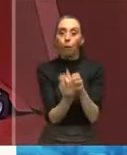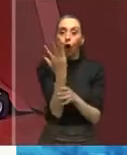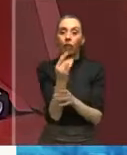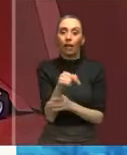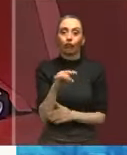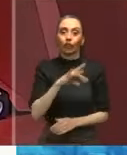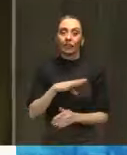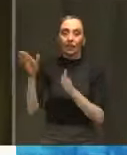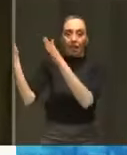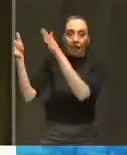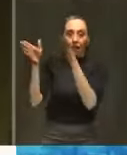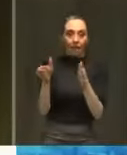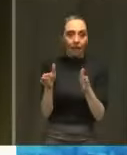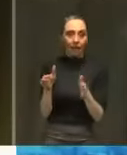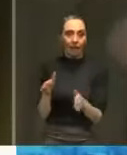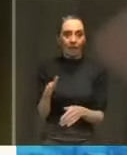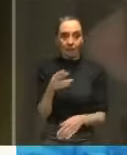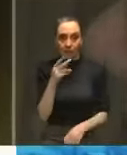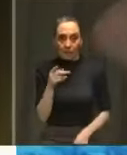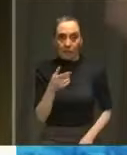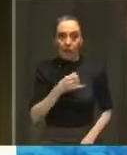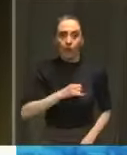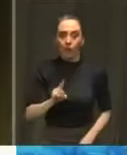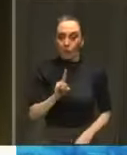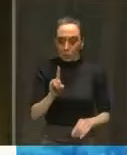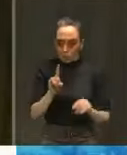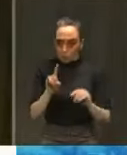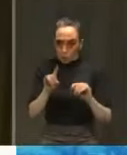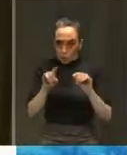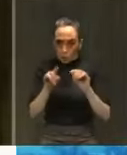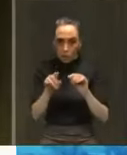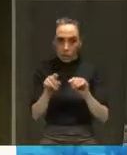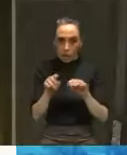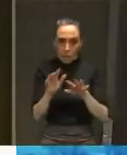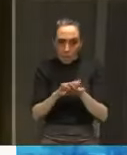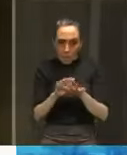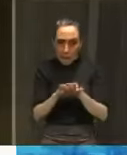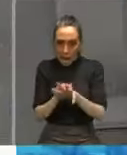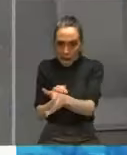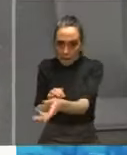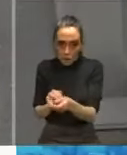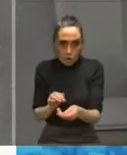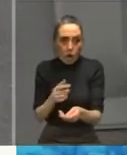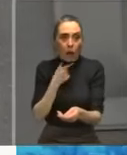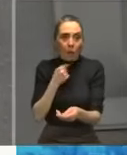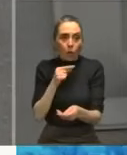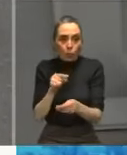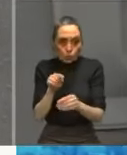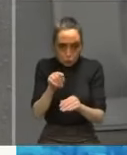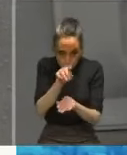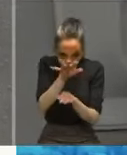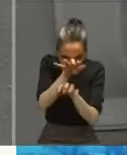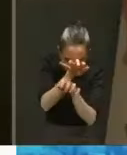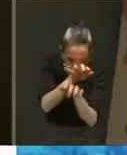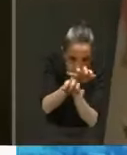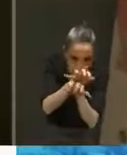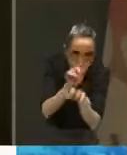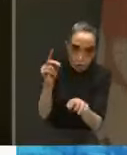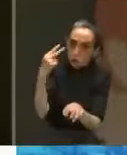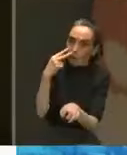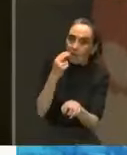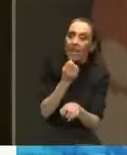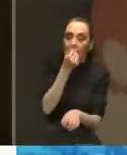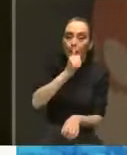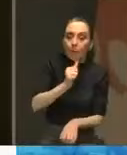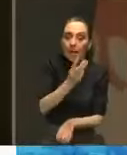país. No me gustó el tema de la rejilla para meter las manos y así nadie puede verte que la clave que tú pones. Y la